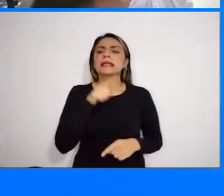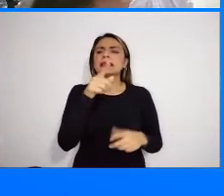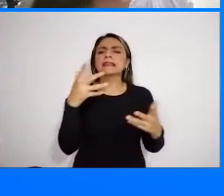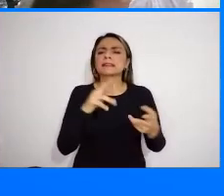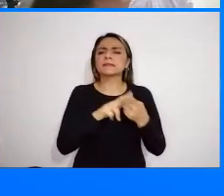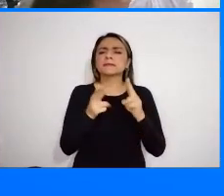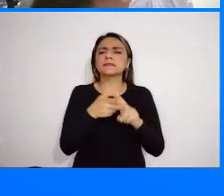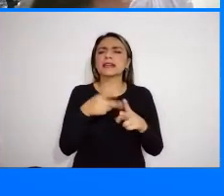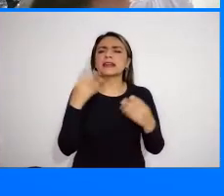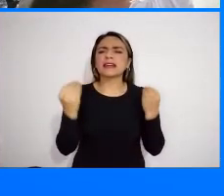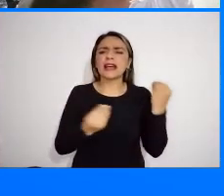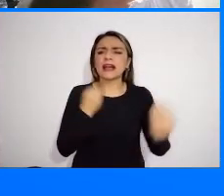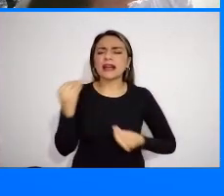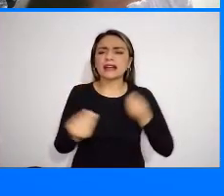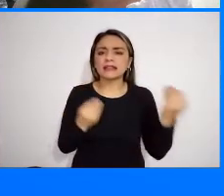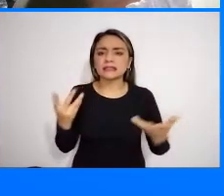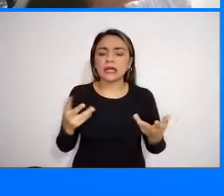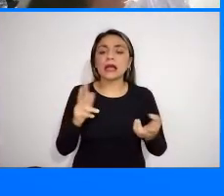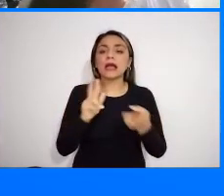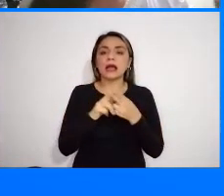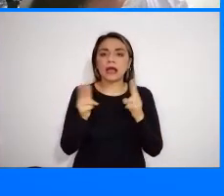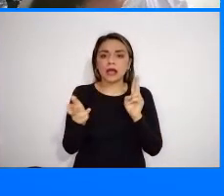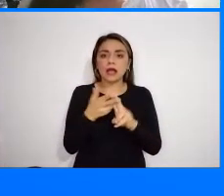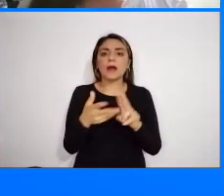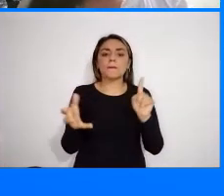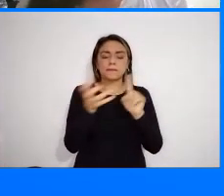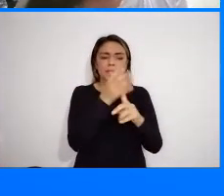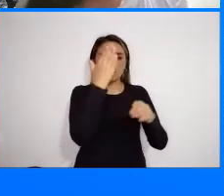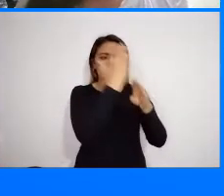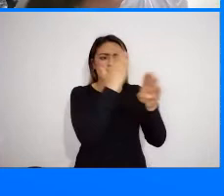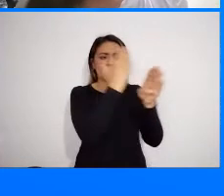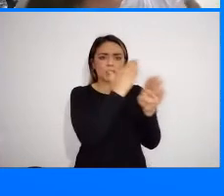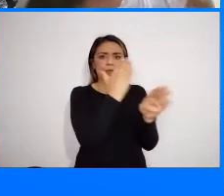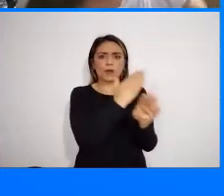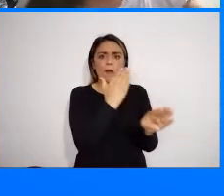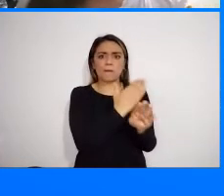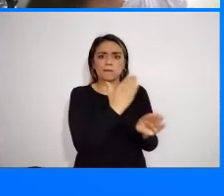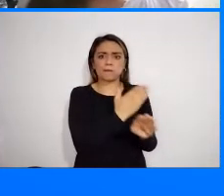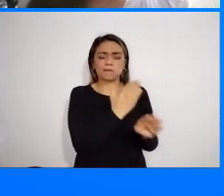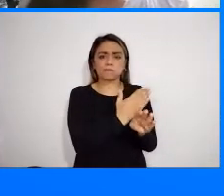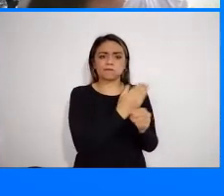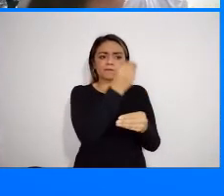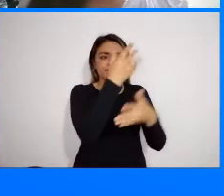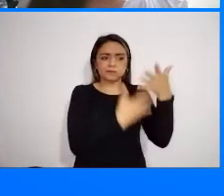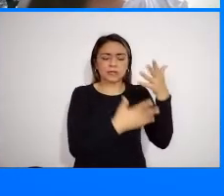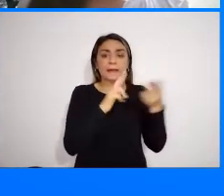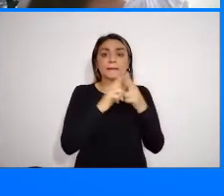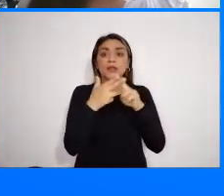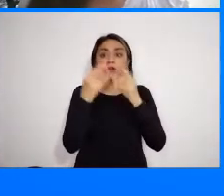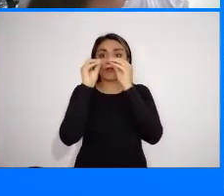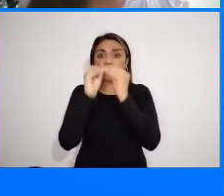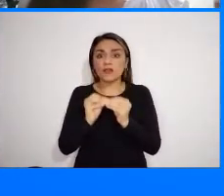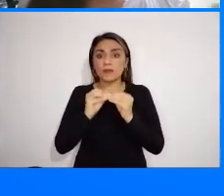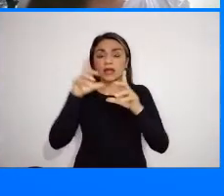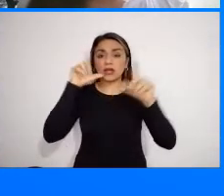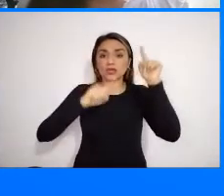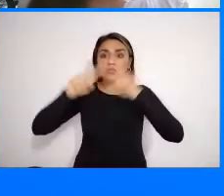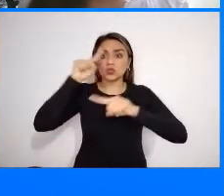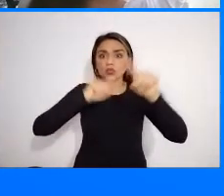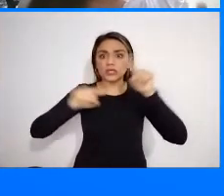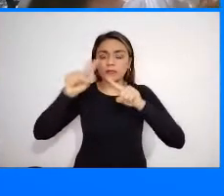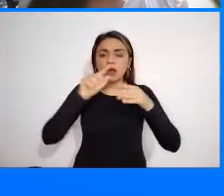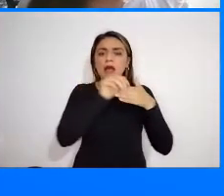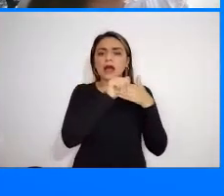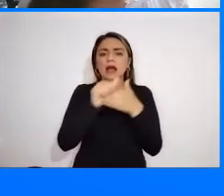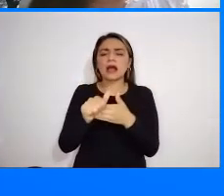conlleva? A que pues sí vemos acá los problemas, pero también eh, esta modalidad de turismo conlleva a